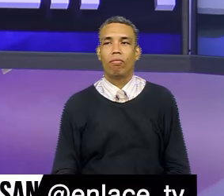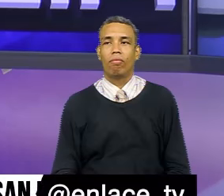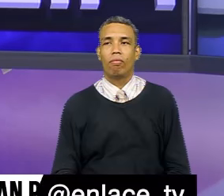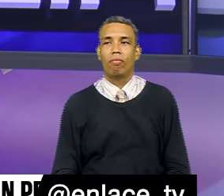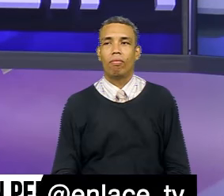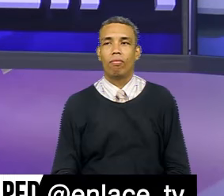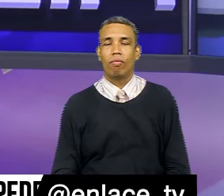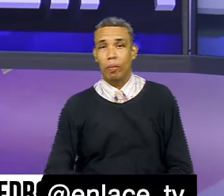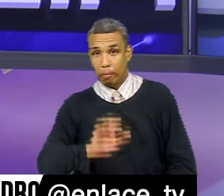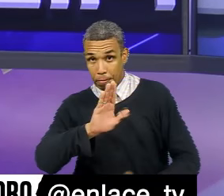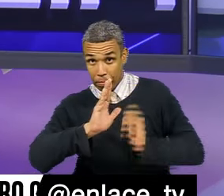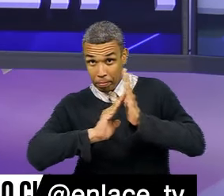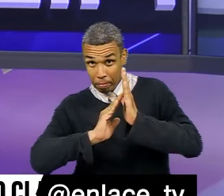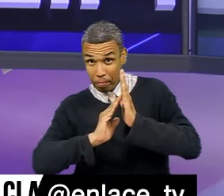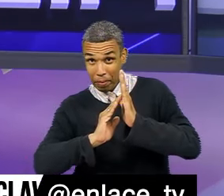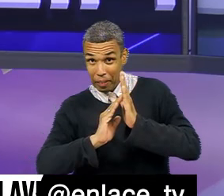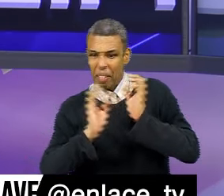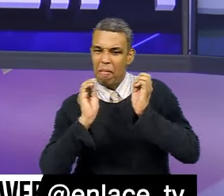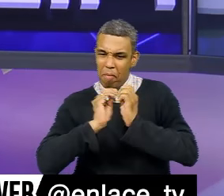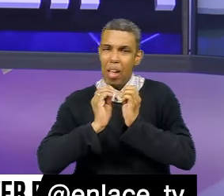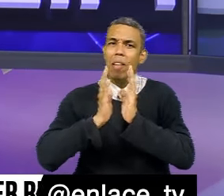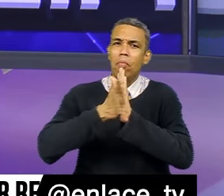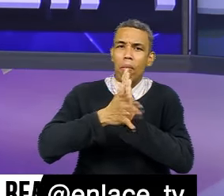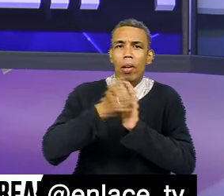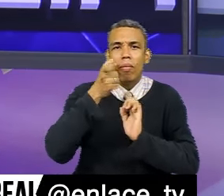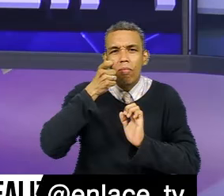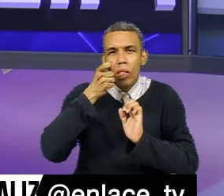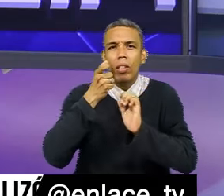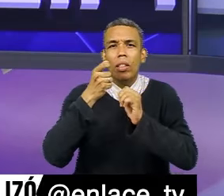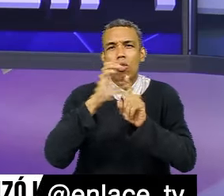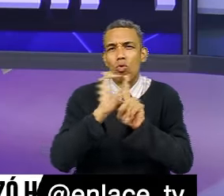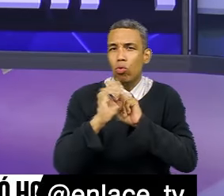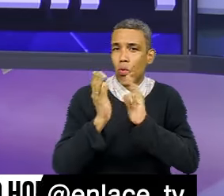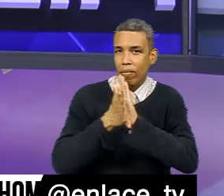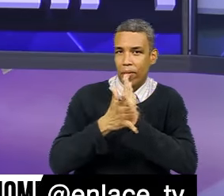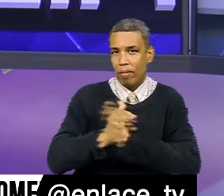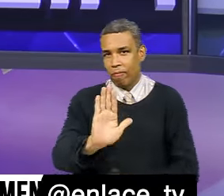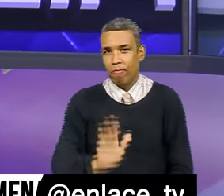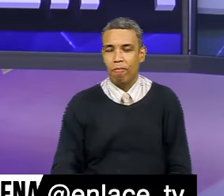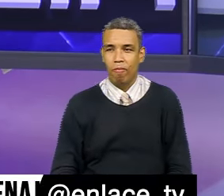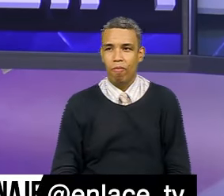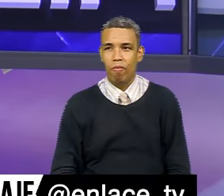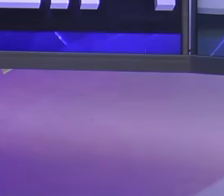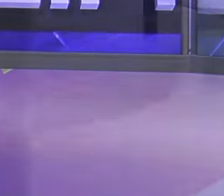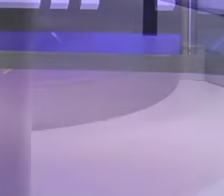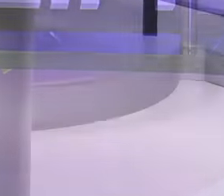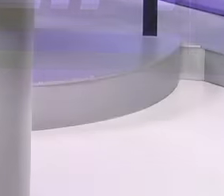Después de la pausa viene Sara Narváez con la buena información de cultura y entretenimiento en Enlace Noticias. Ya regresamos.